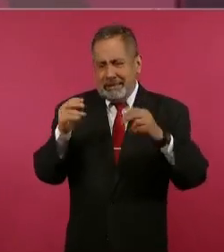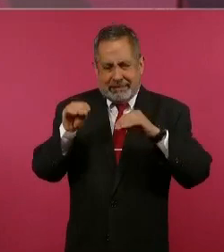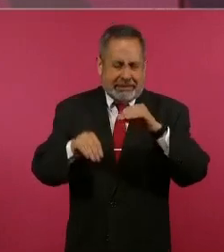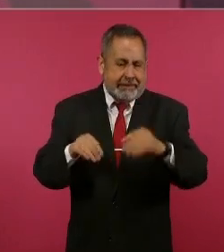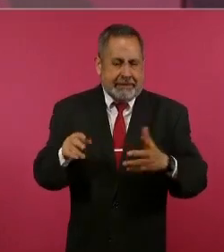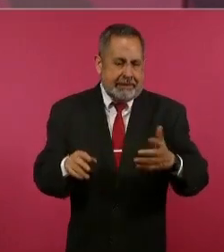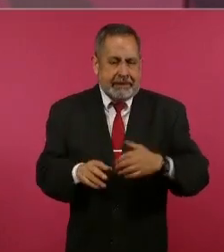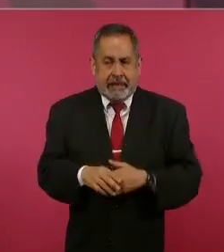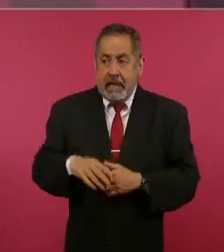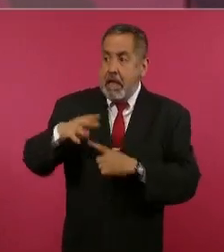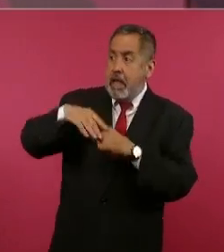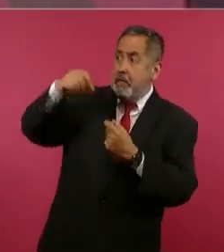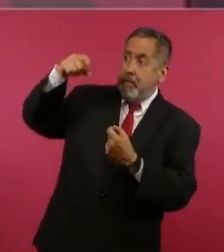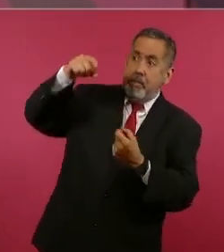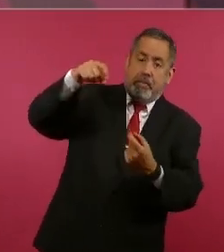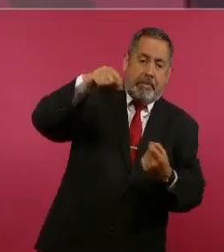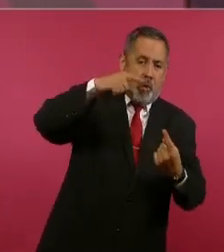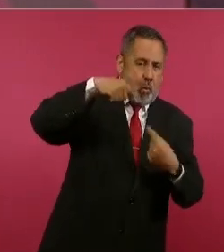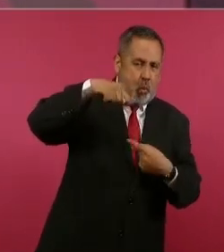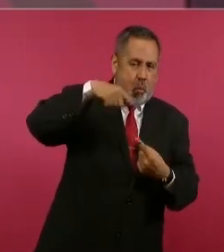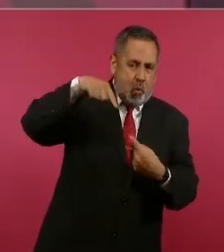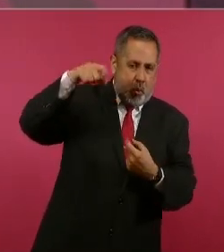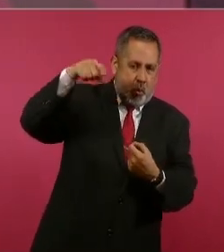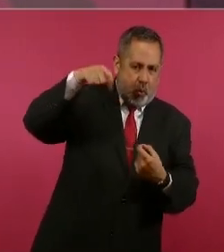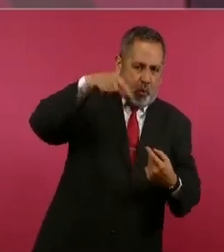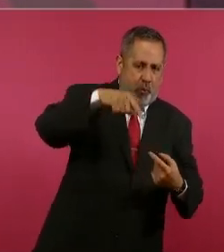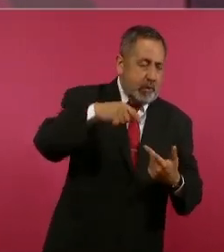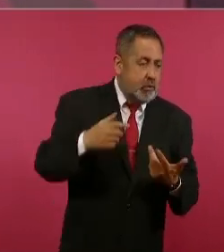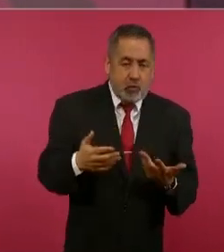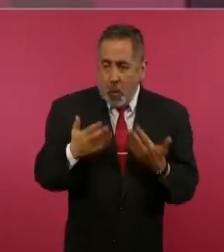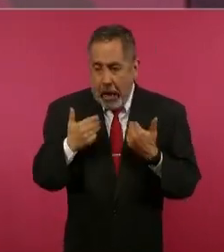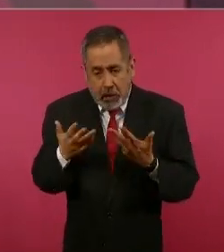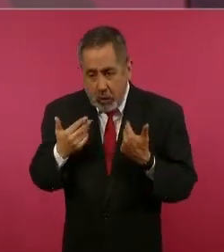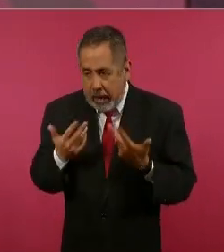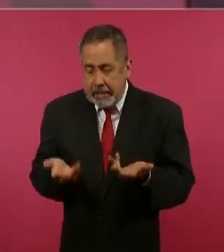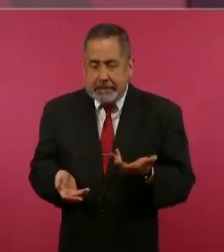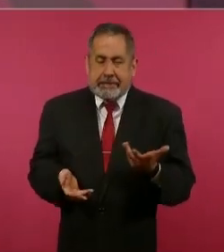sobre todo satélites, y no hay